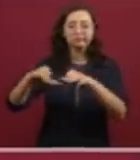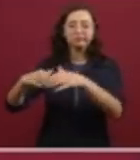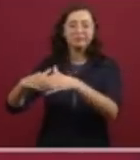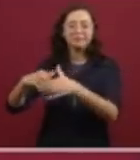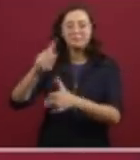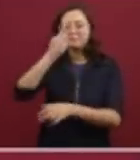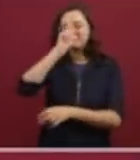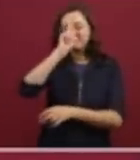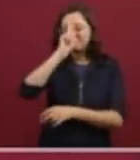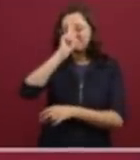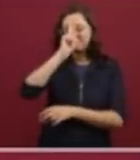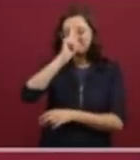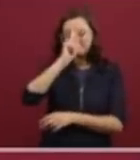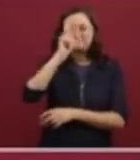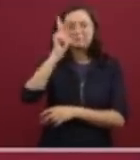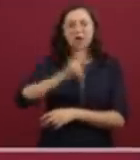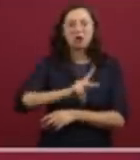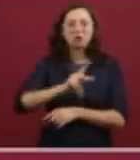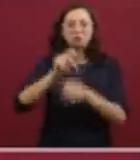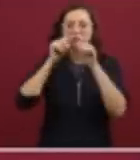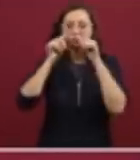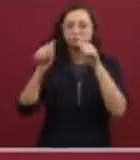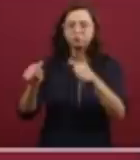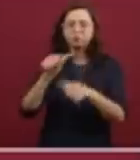olvidados de México.